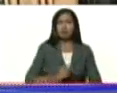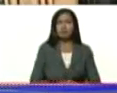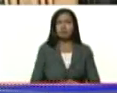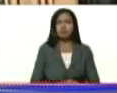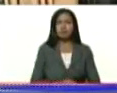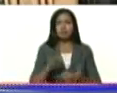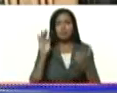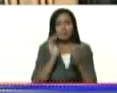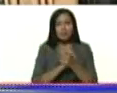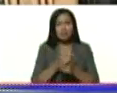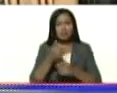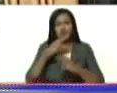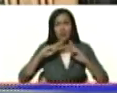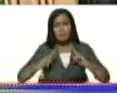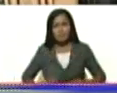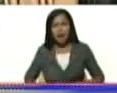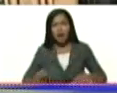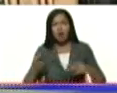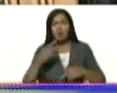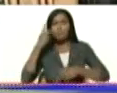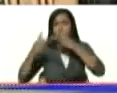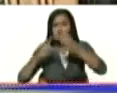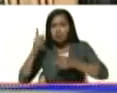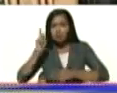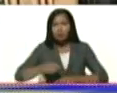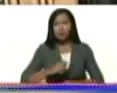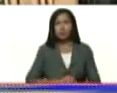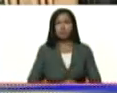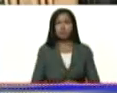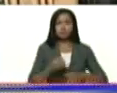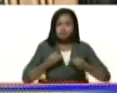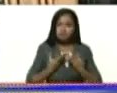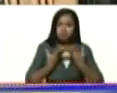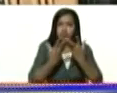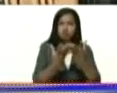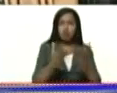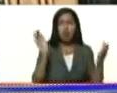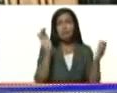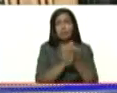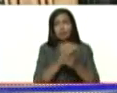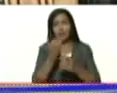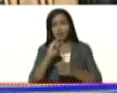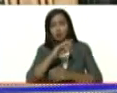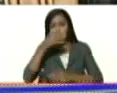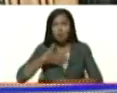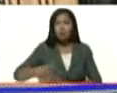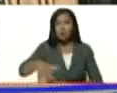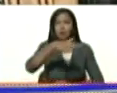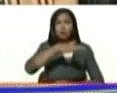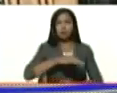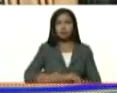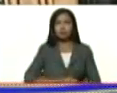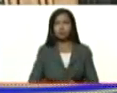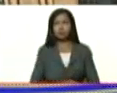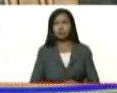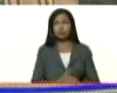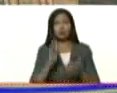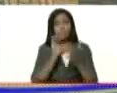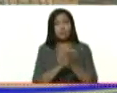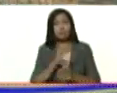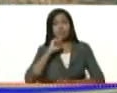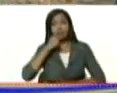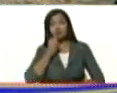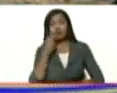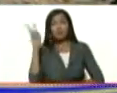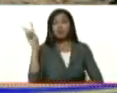de amistad humana, política, que expresa la amistad de los pueblos. La amistad de Rusia